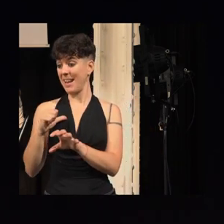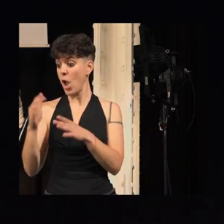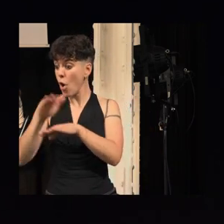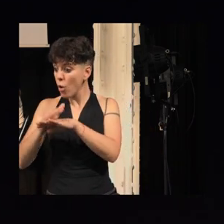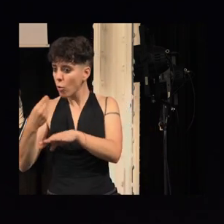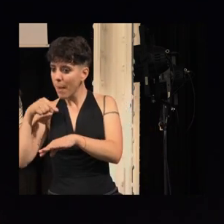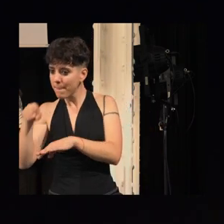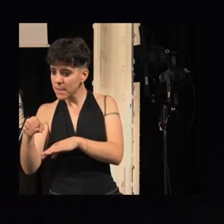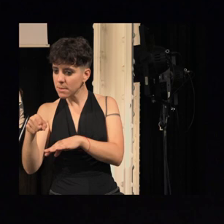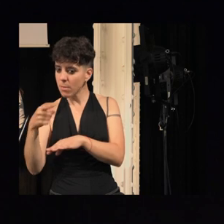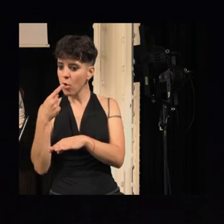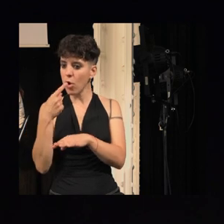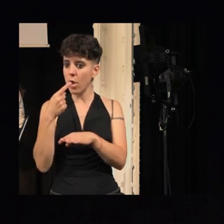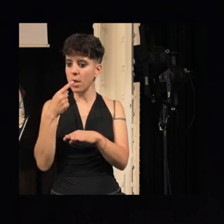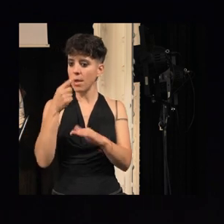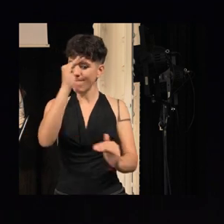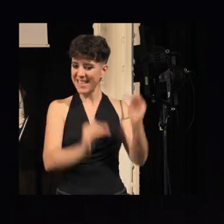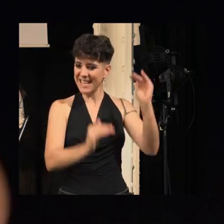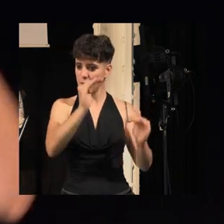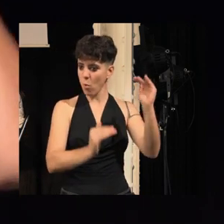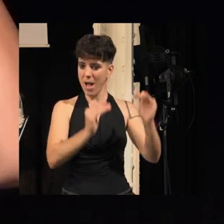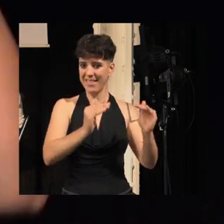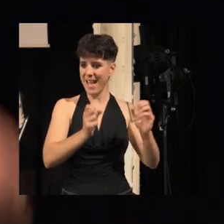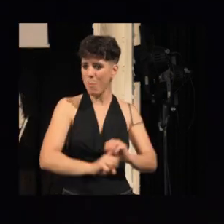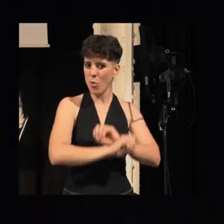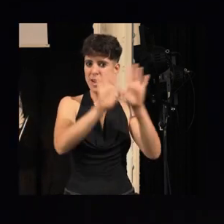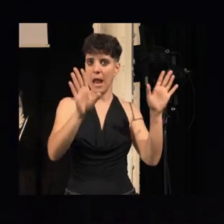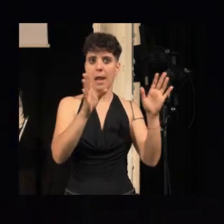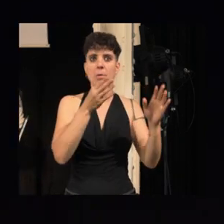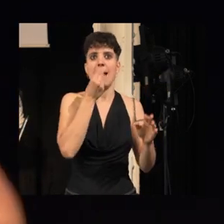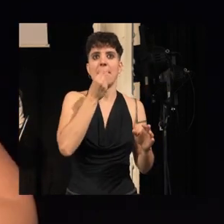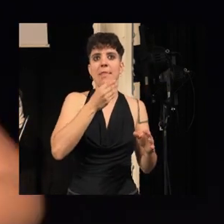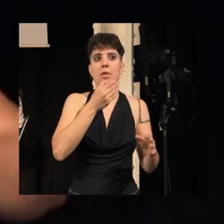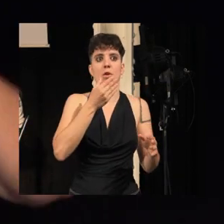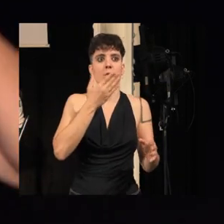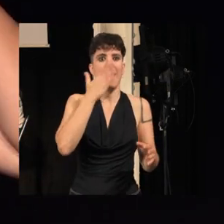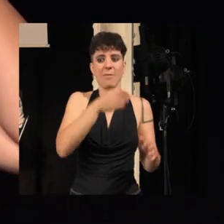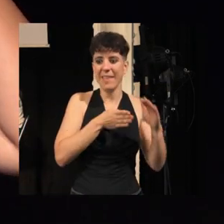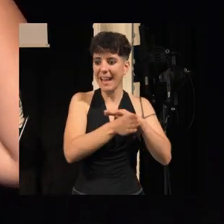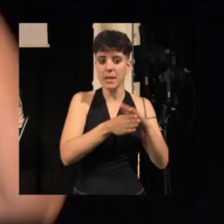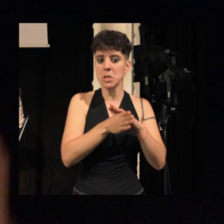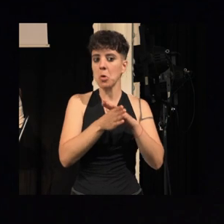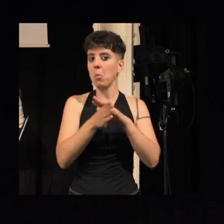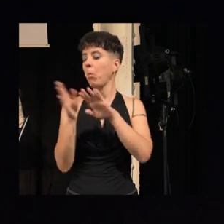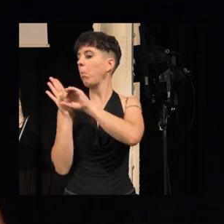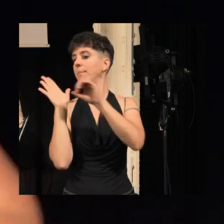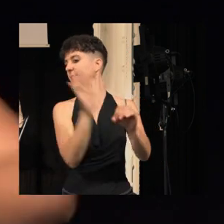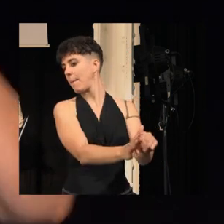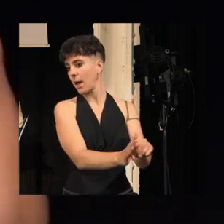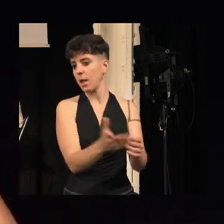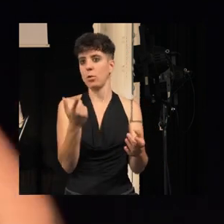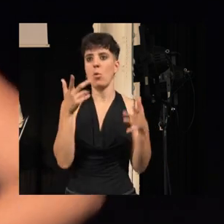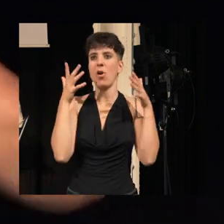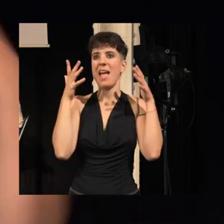las verdaderas manifestaciones de la desigualdad, como son el acceso a una alimentación adecuada, la atención sanitaria,